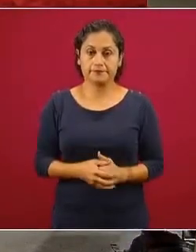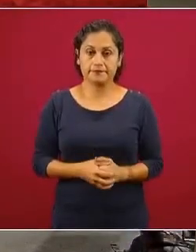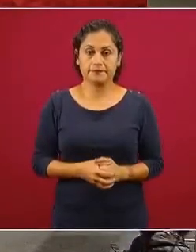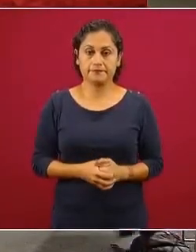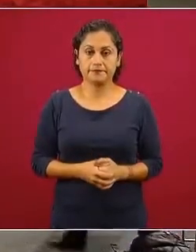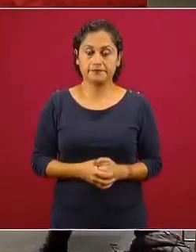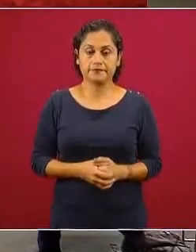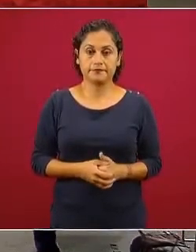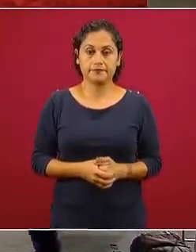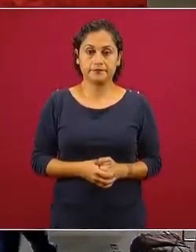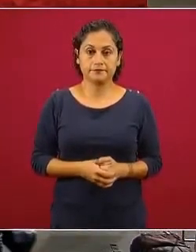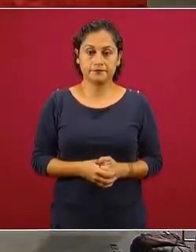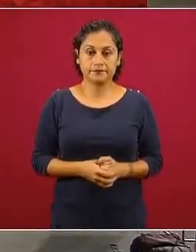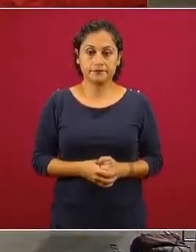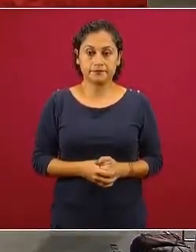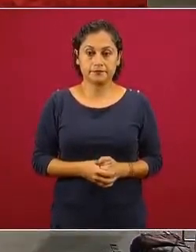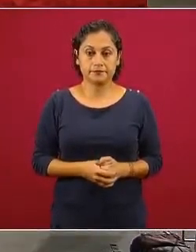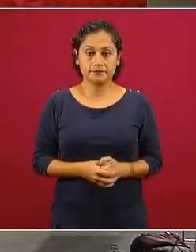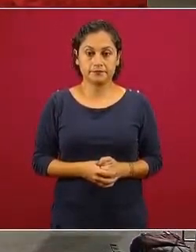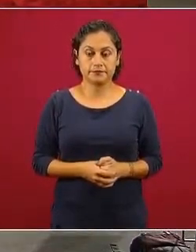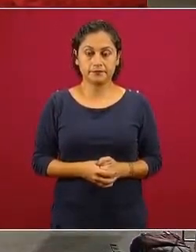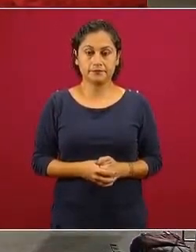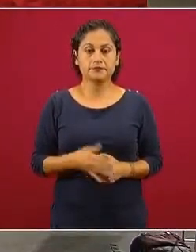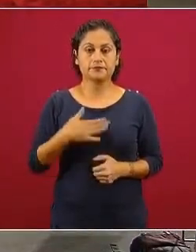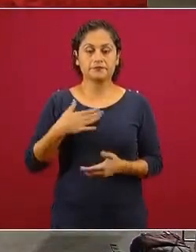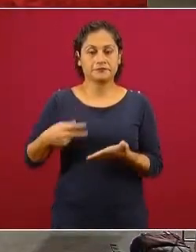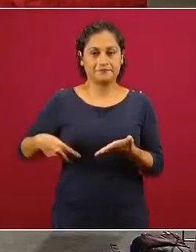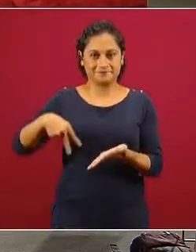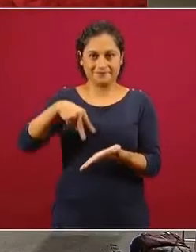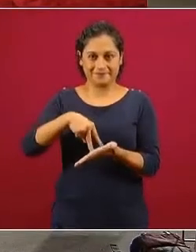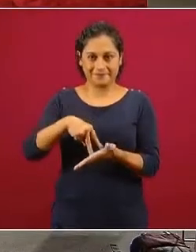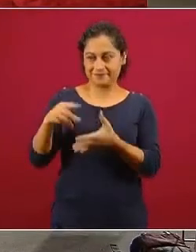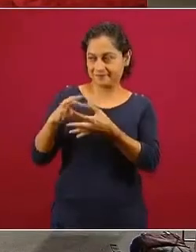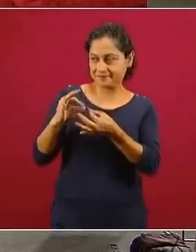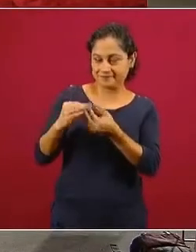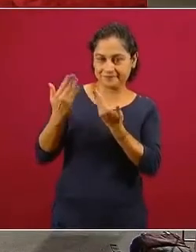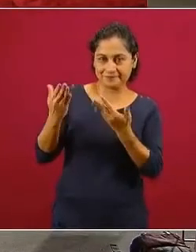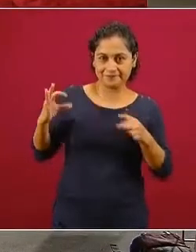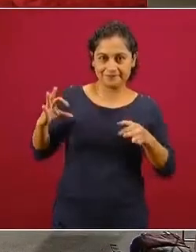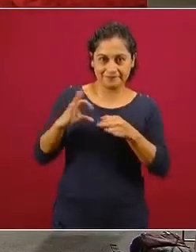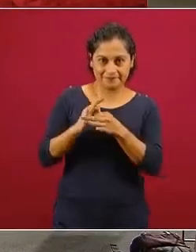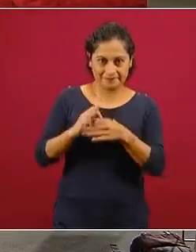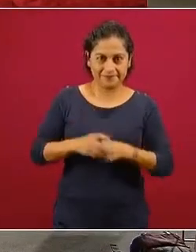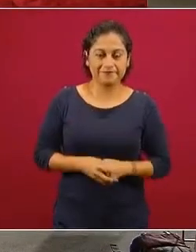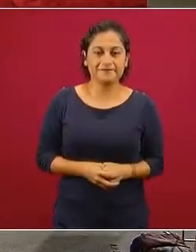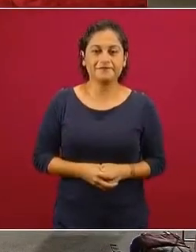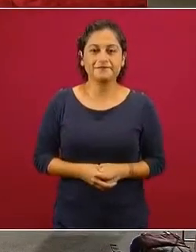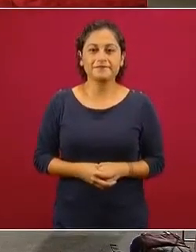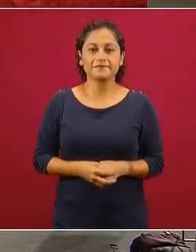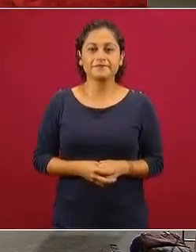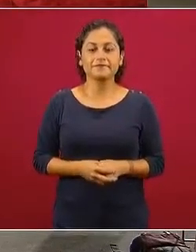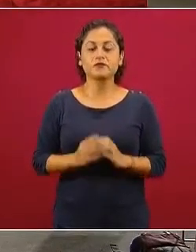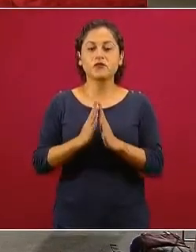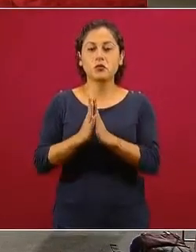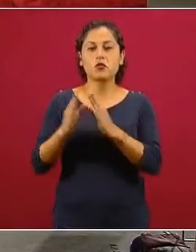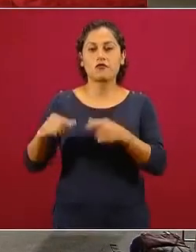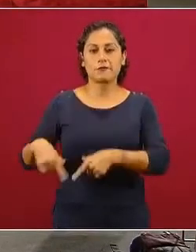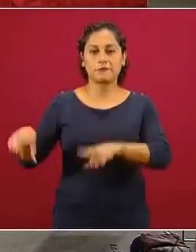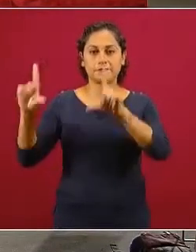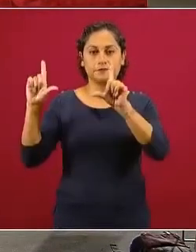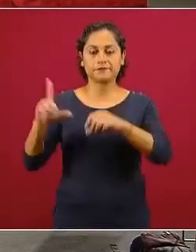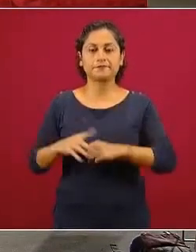y vamos a pararnos aquí para hacerlo más sencillo. Si me comparten la primera diapositiva, por